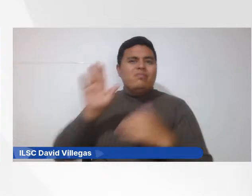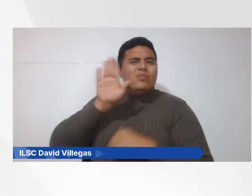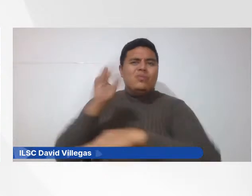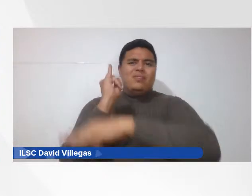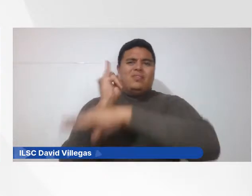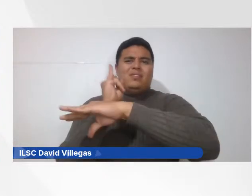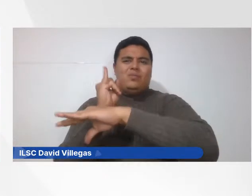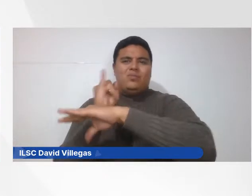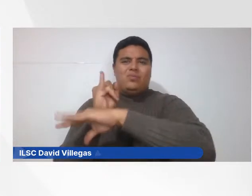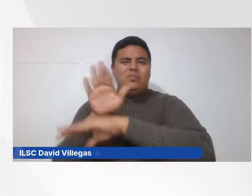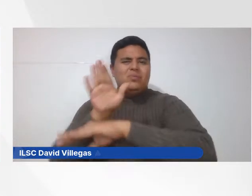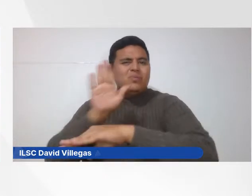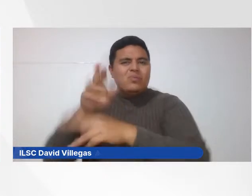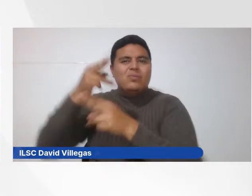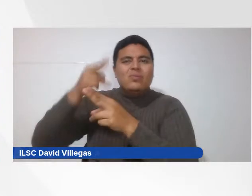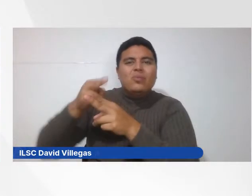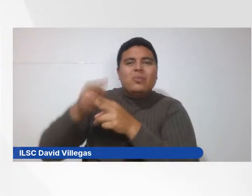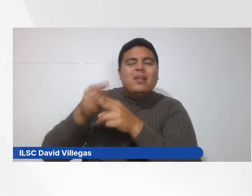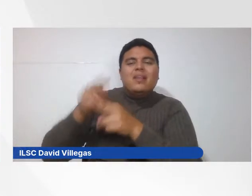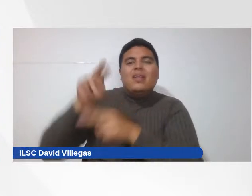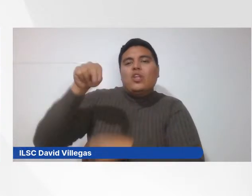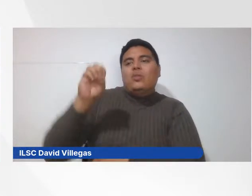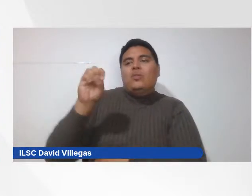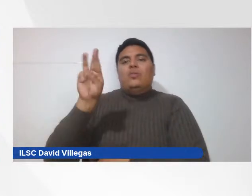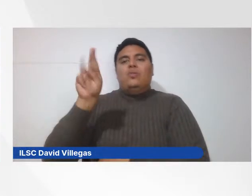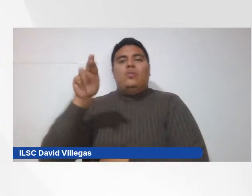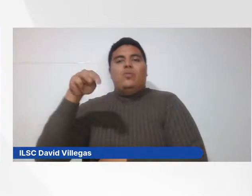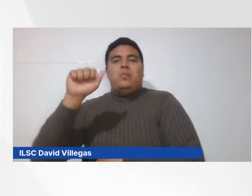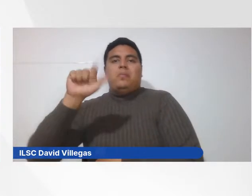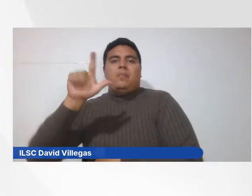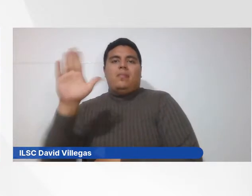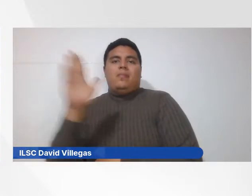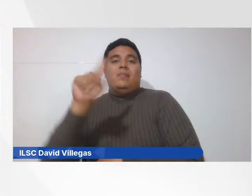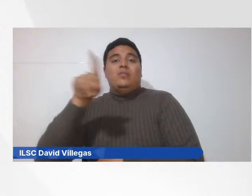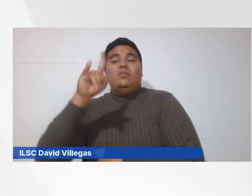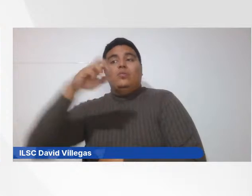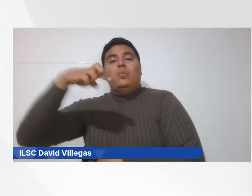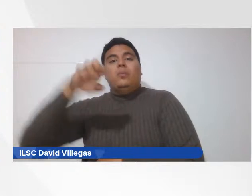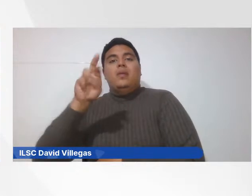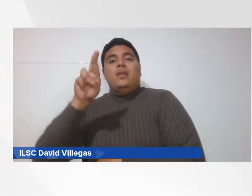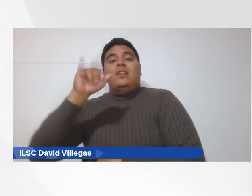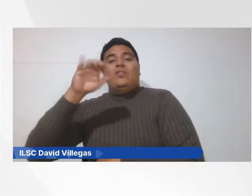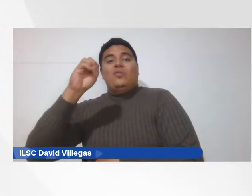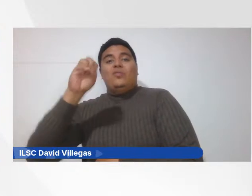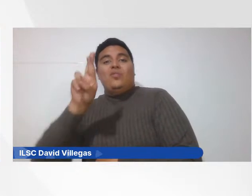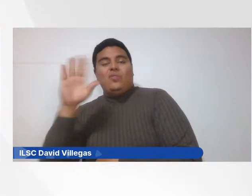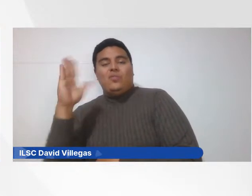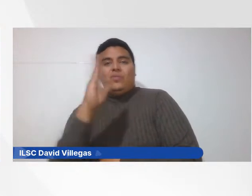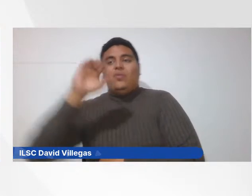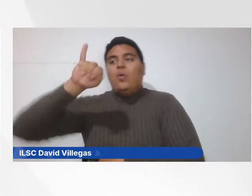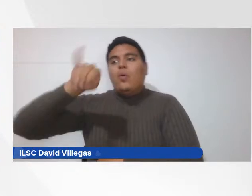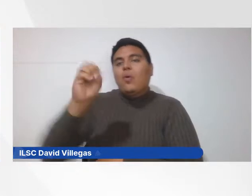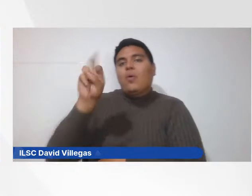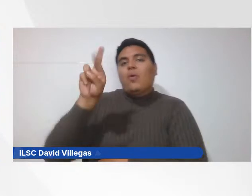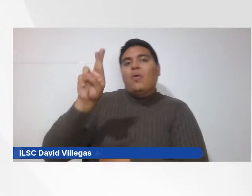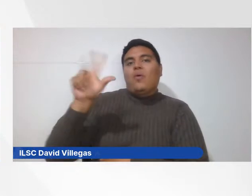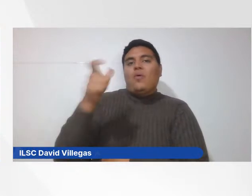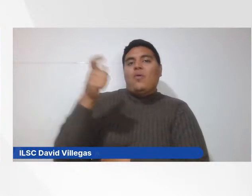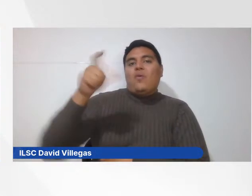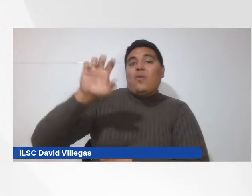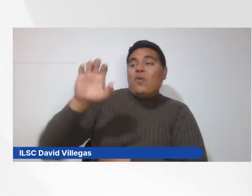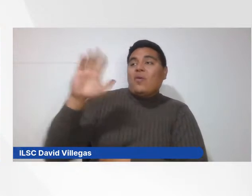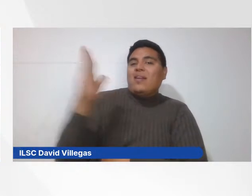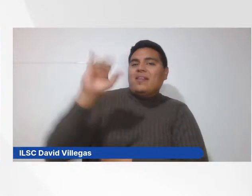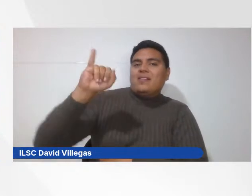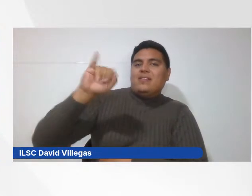superior, normal superior, Jorge Isaacs, de Roldanillo, en el Valle del Cauca. Tendremos invitados que nos van a estar acompañando para contar